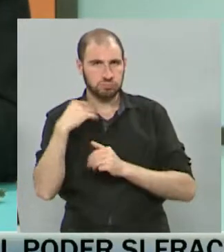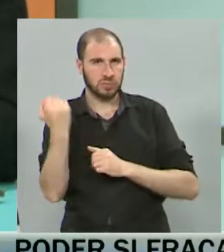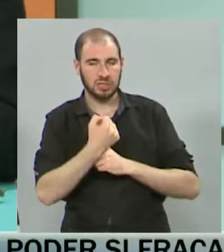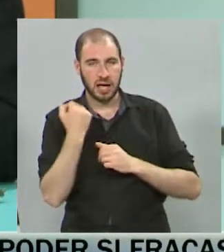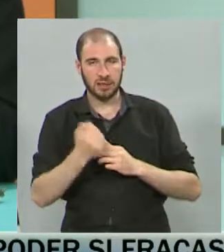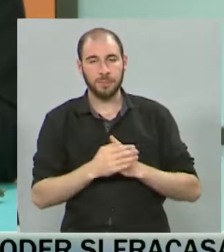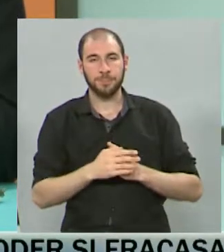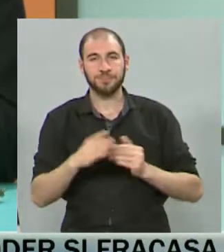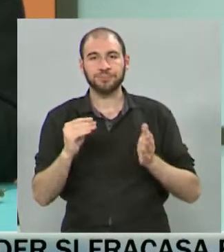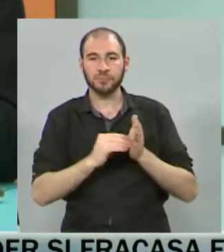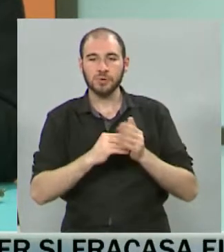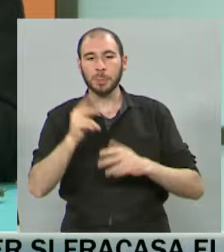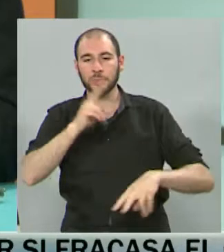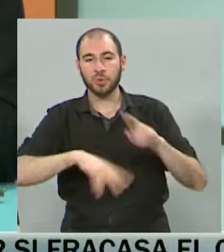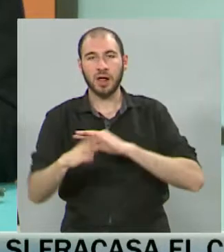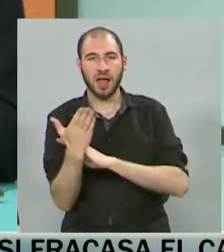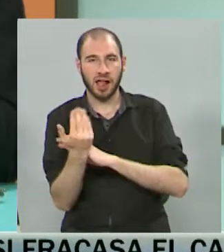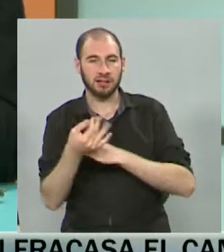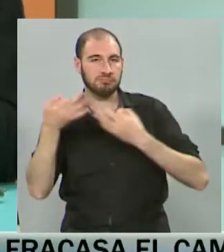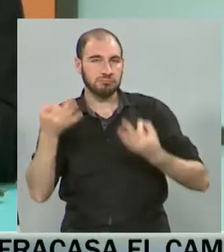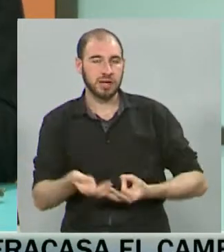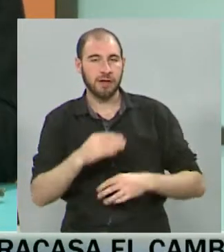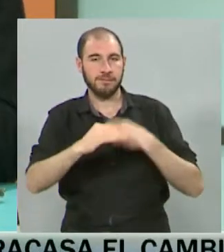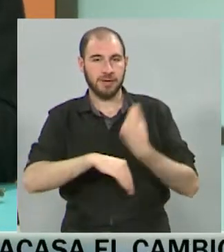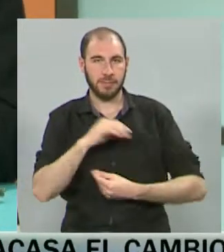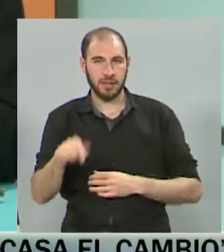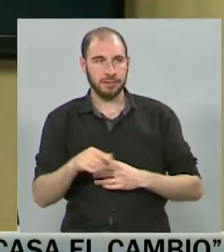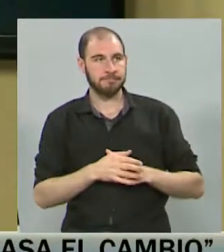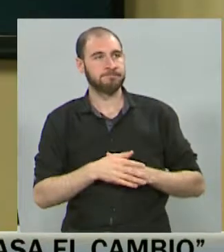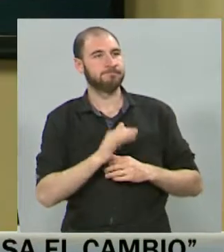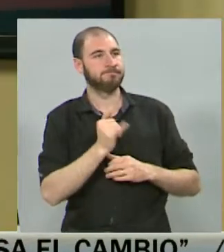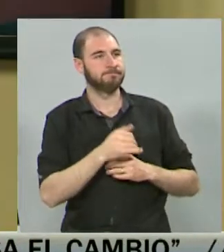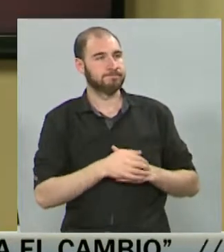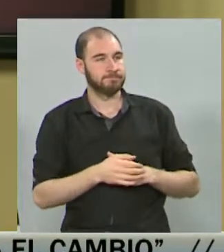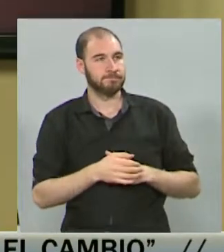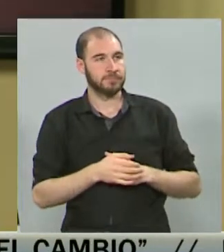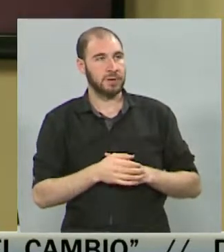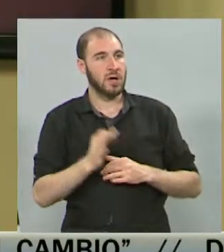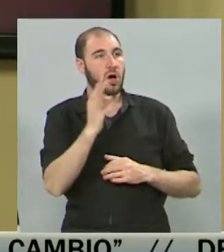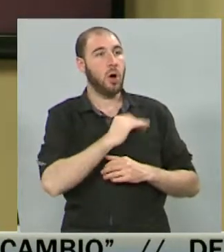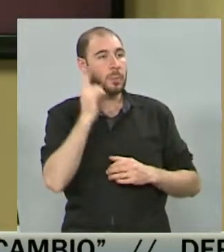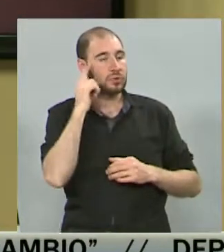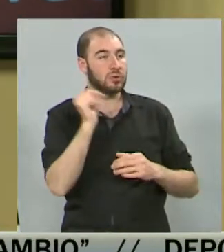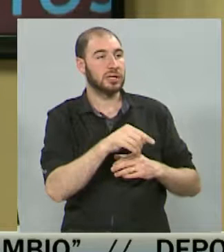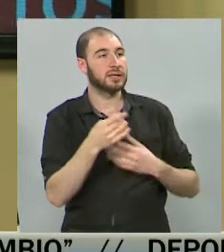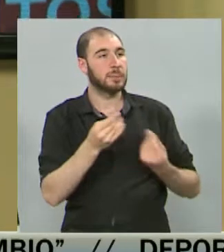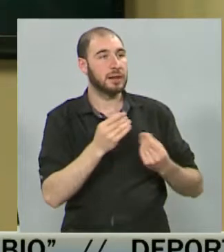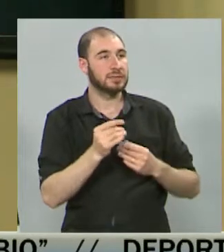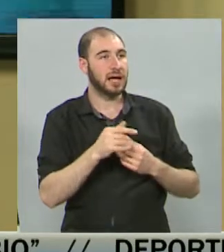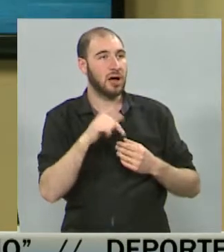al momento de buscar el alquiler adecuado para la familia. Bien. José, ¿qué opinión te merece la situación